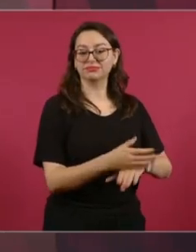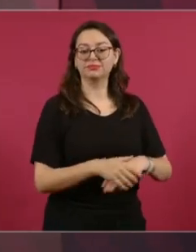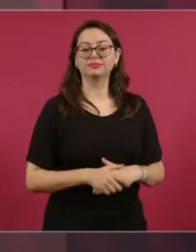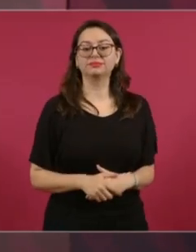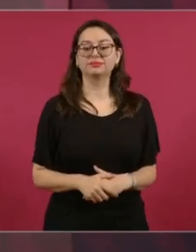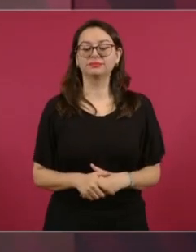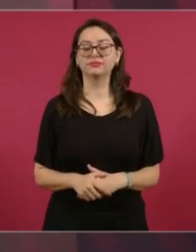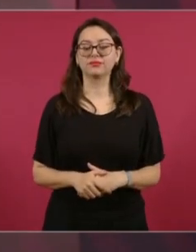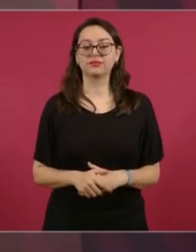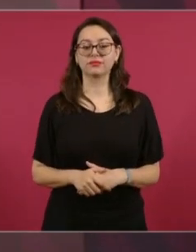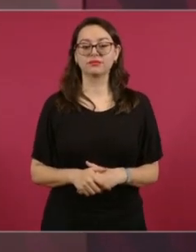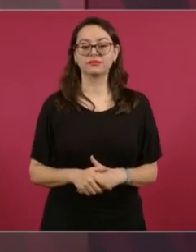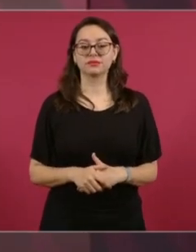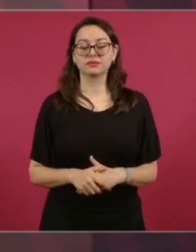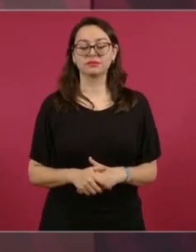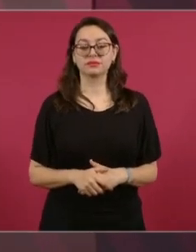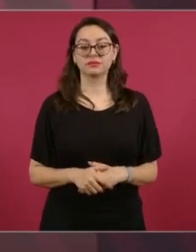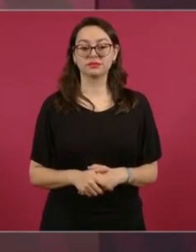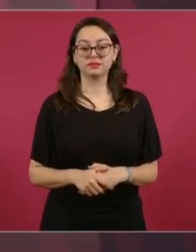el fraude,